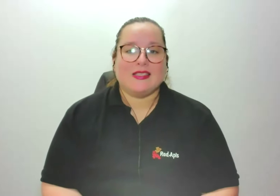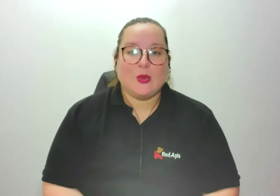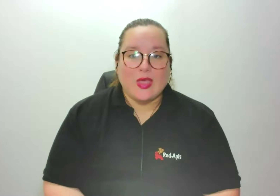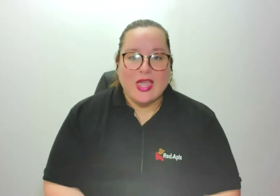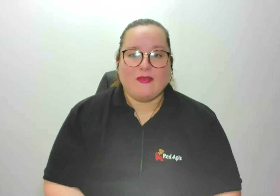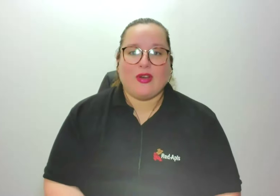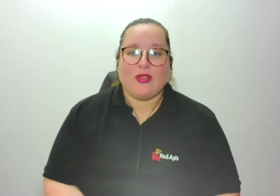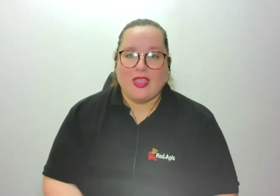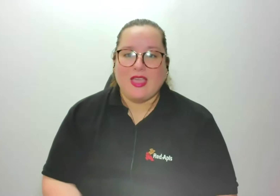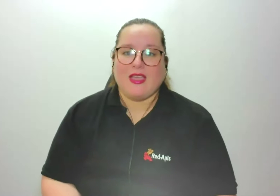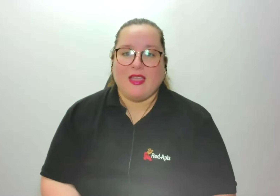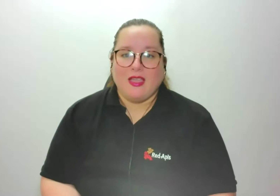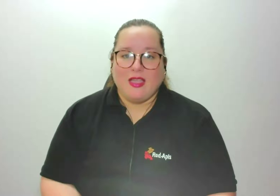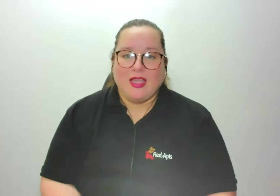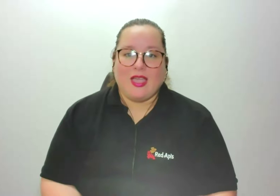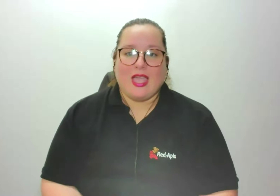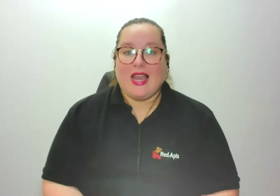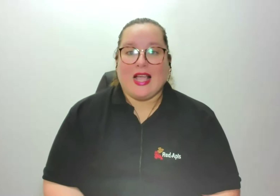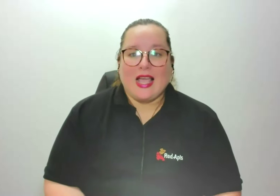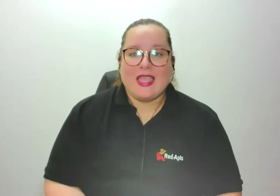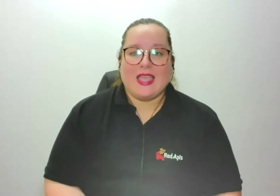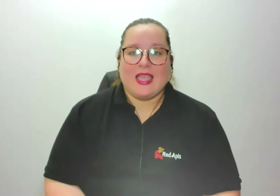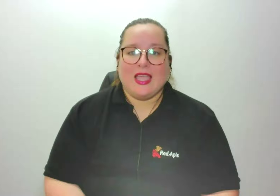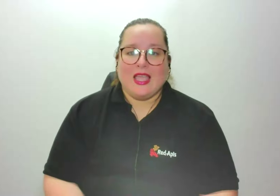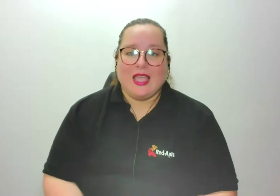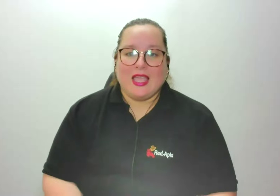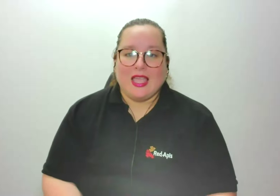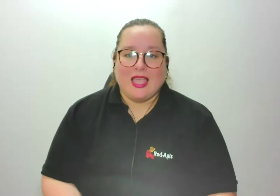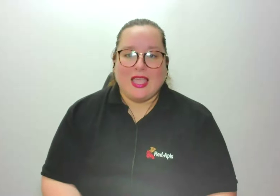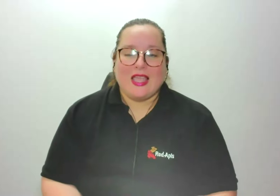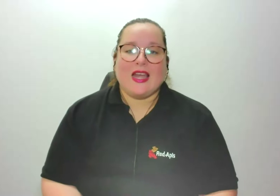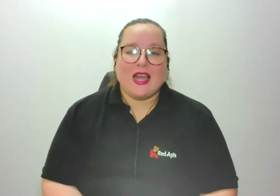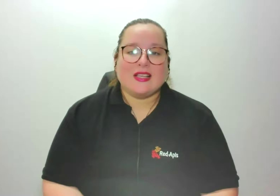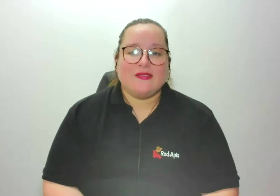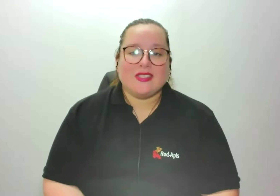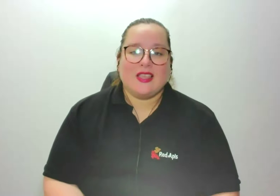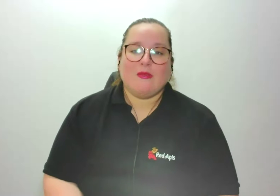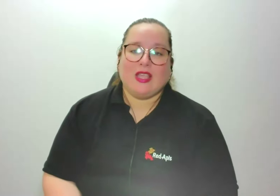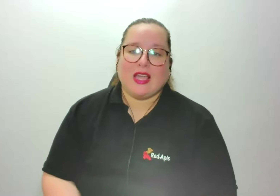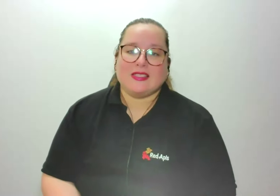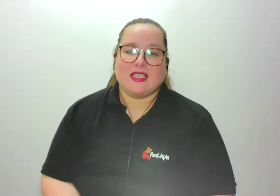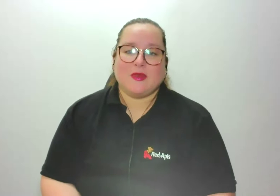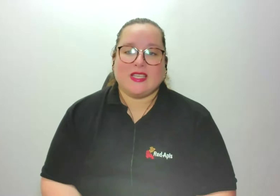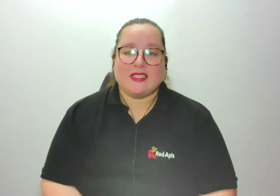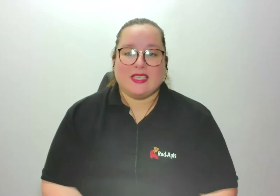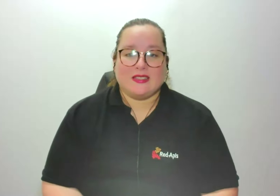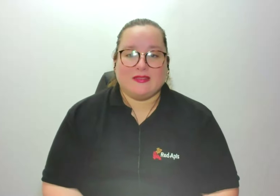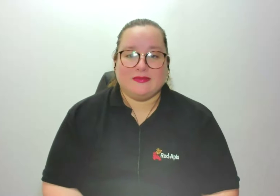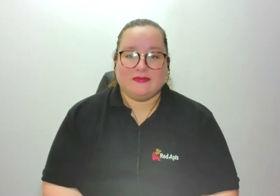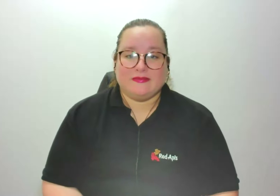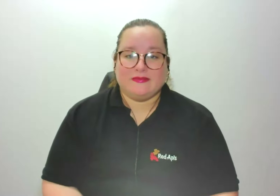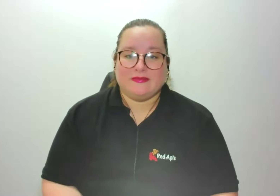están, saludar, el buenos días, en la calle, generar esa confianza de comunicarse, de